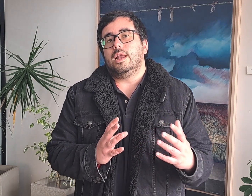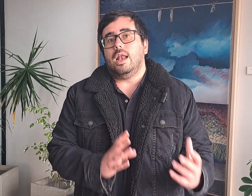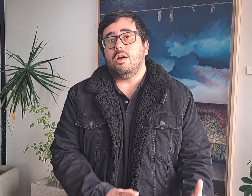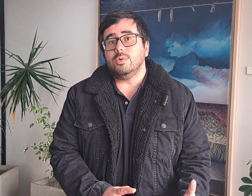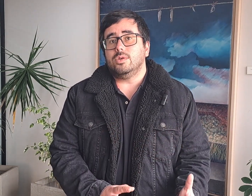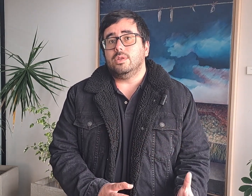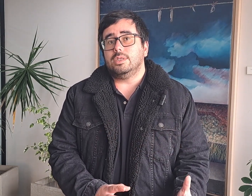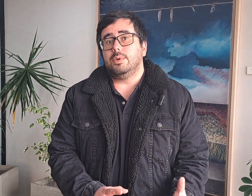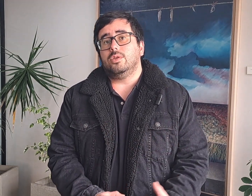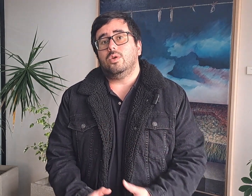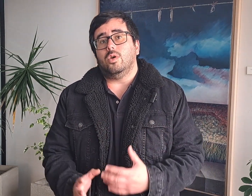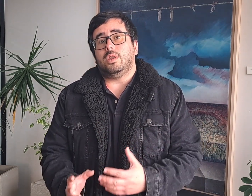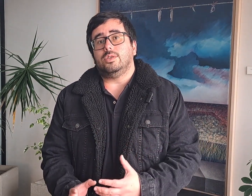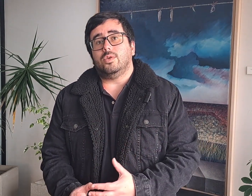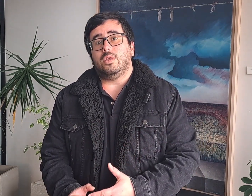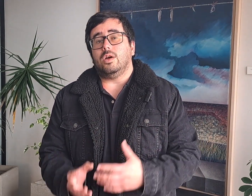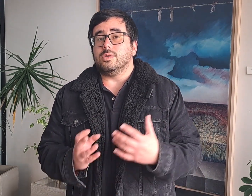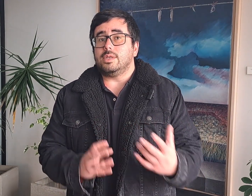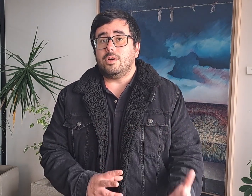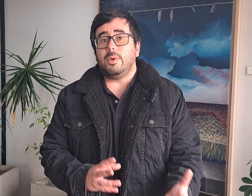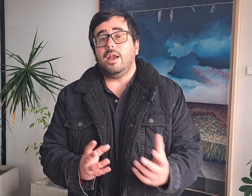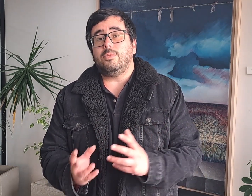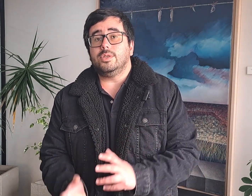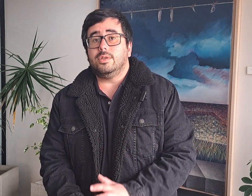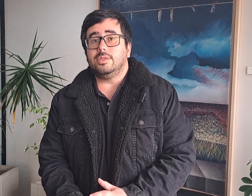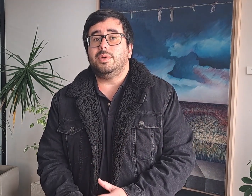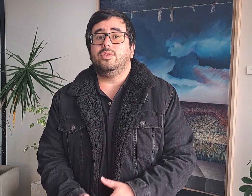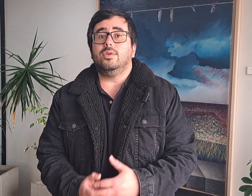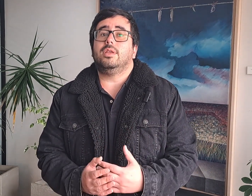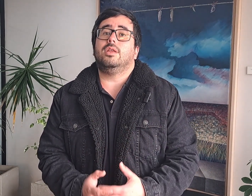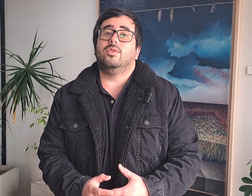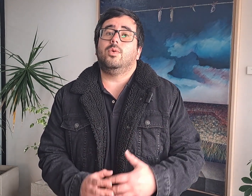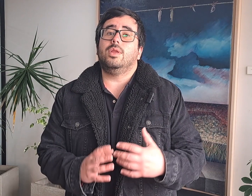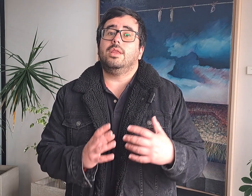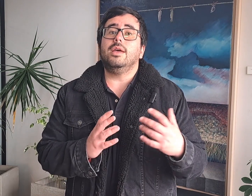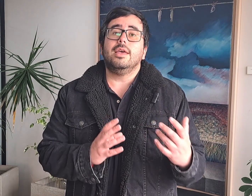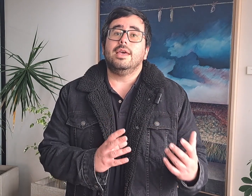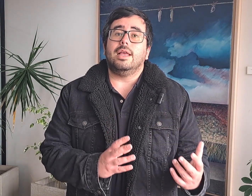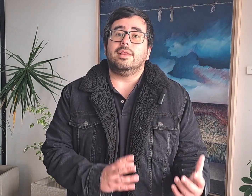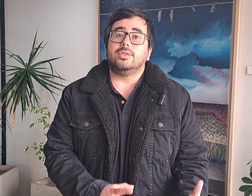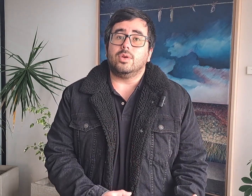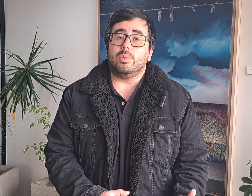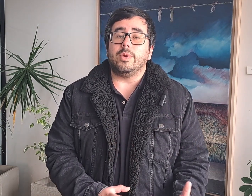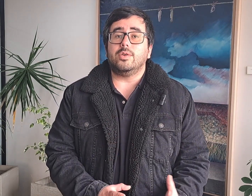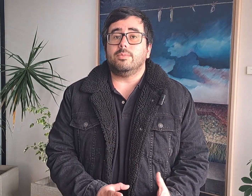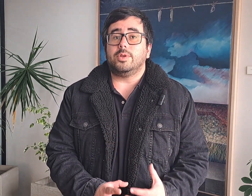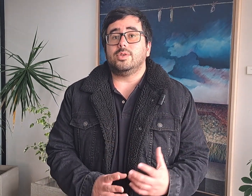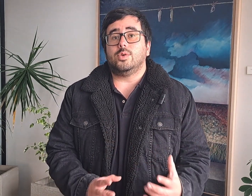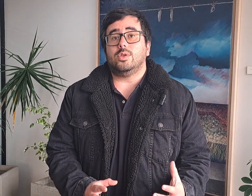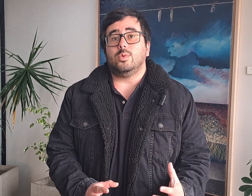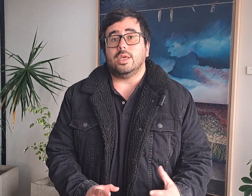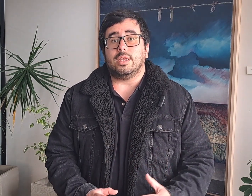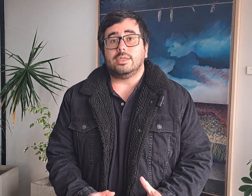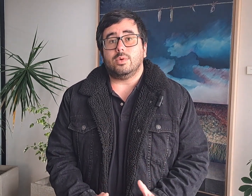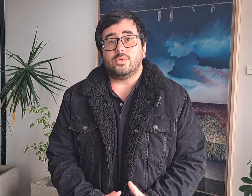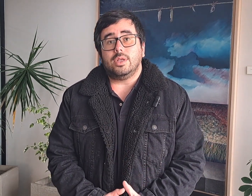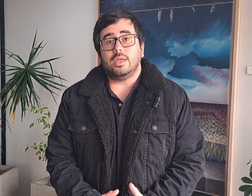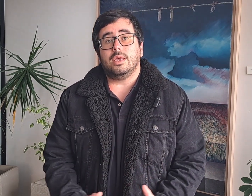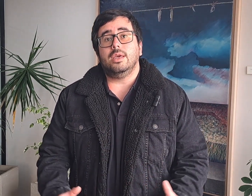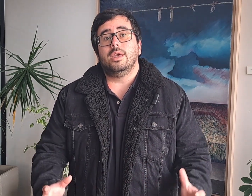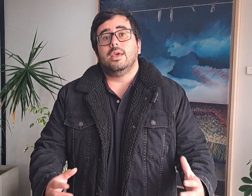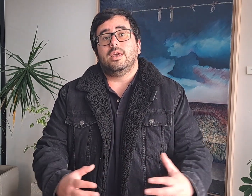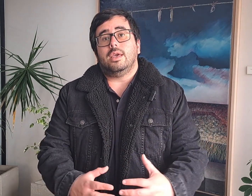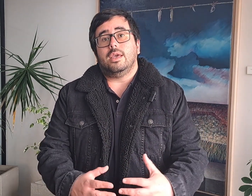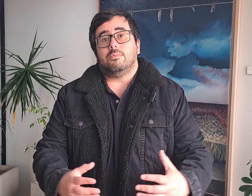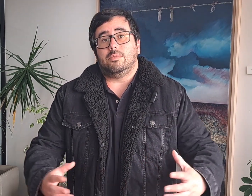de la comisión de expertos los textos del Consejo más la comisión de y teniendo en cuenta el texto del primer proceso Constituyente hac una